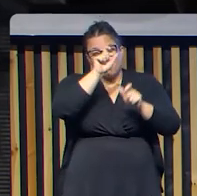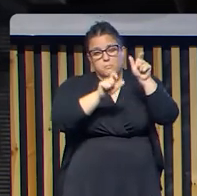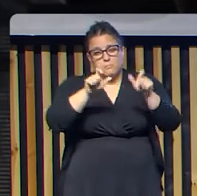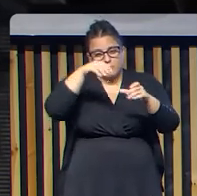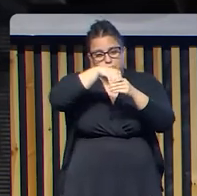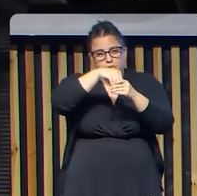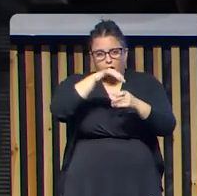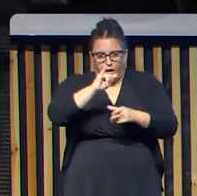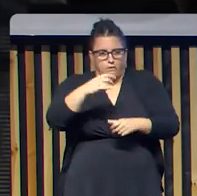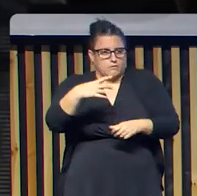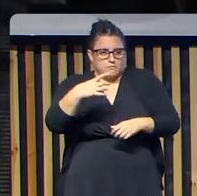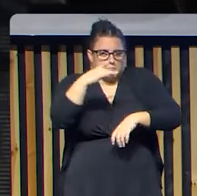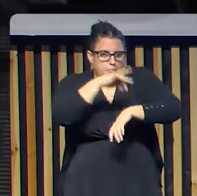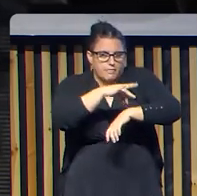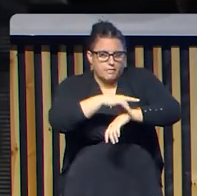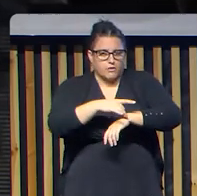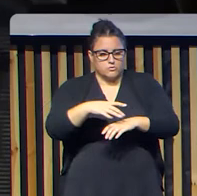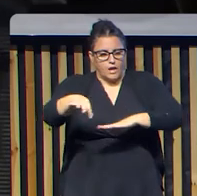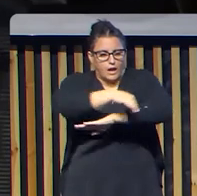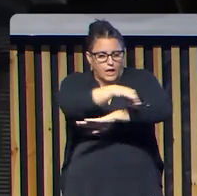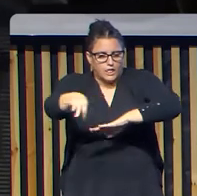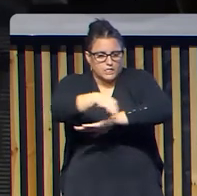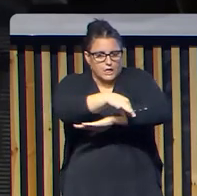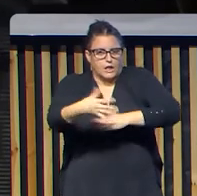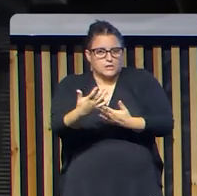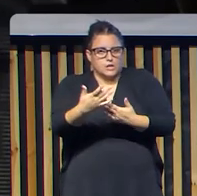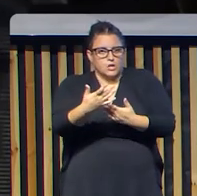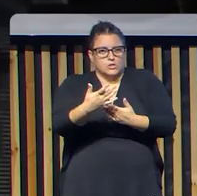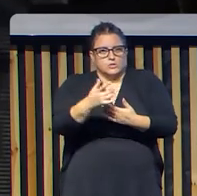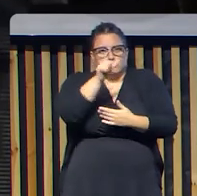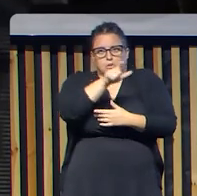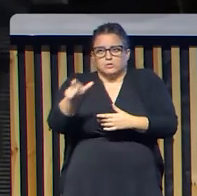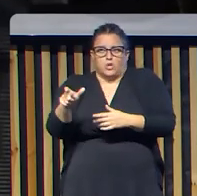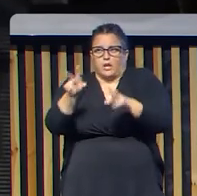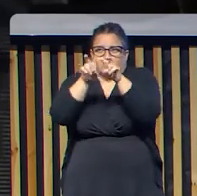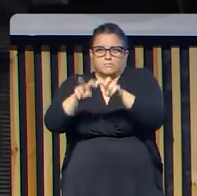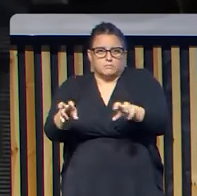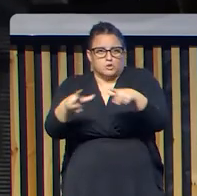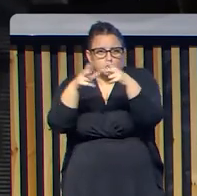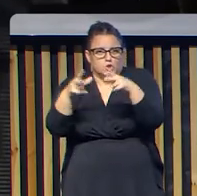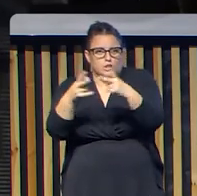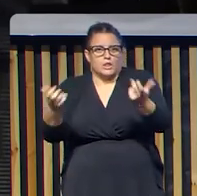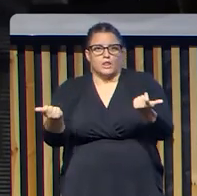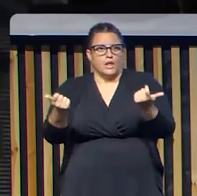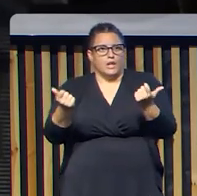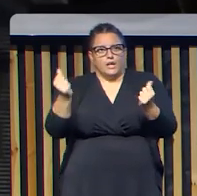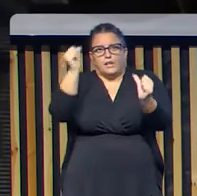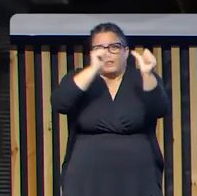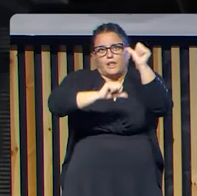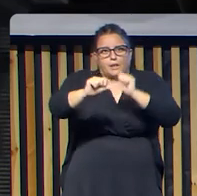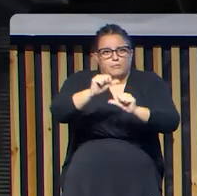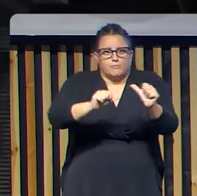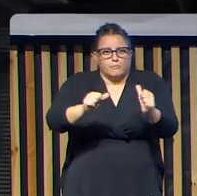médicos y médicas arquitectos y arquitectas sociólogos y sociólogas hay químicos y